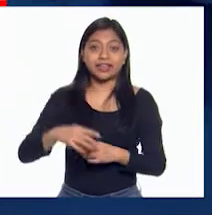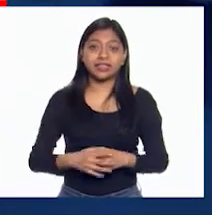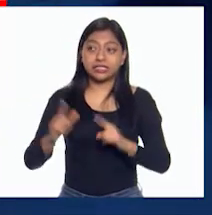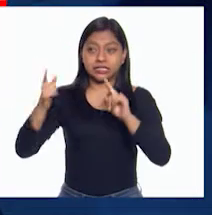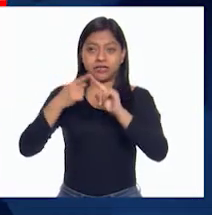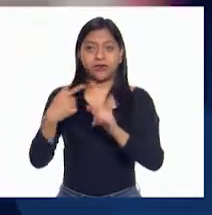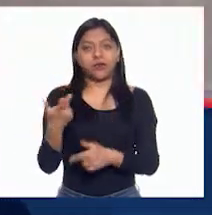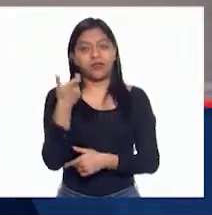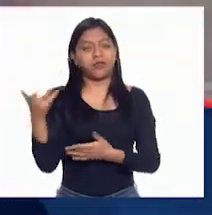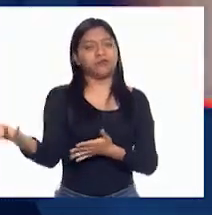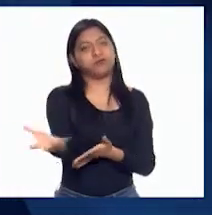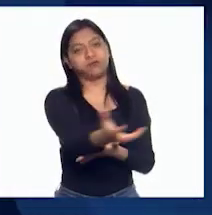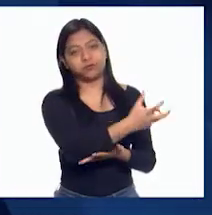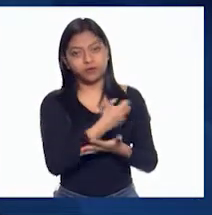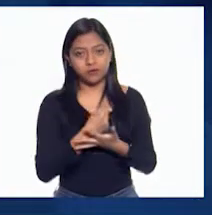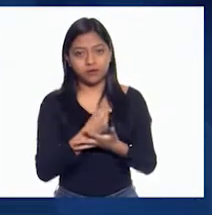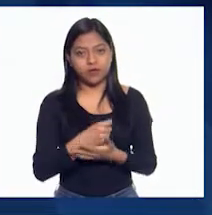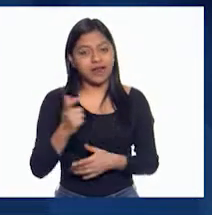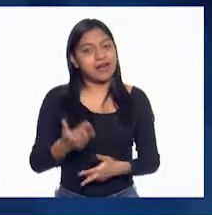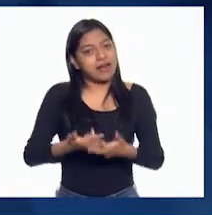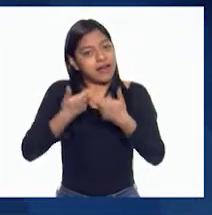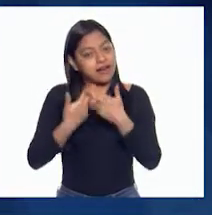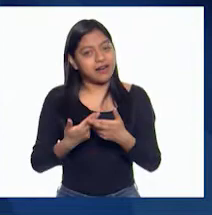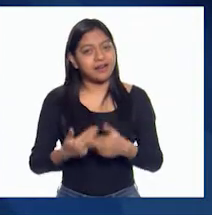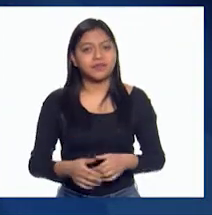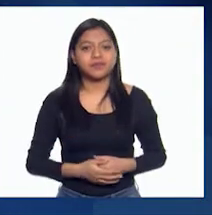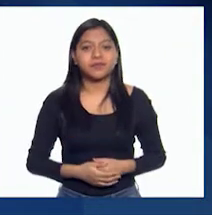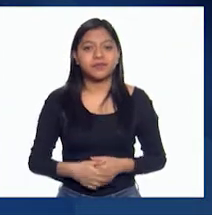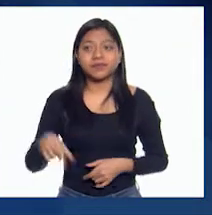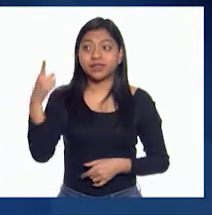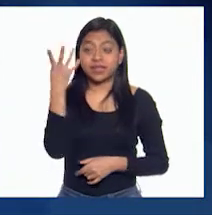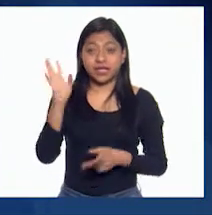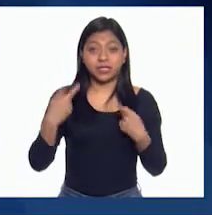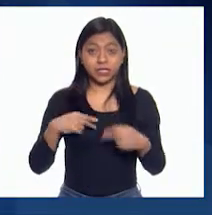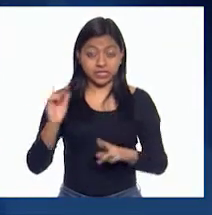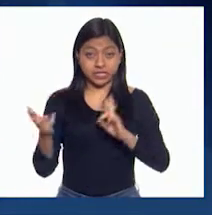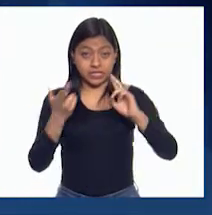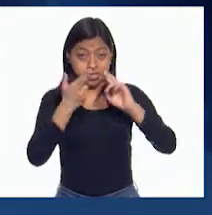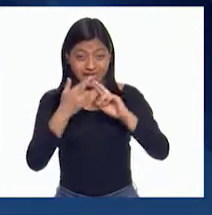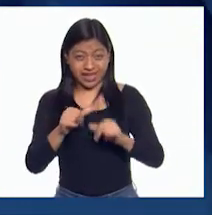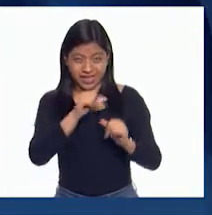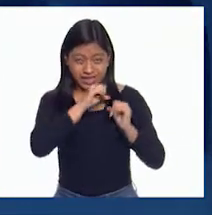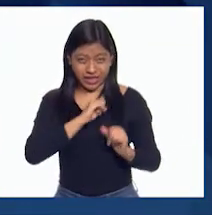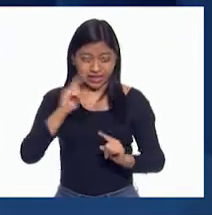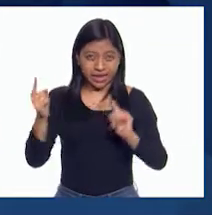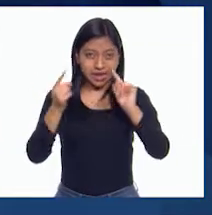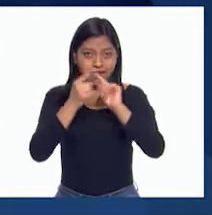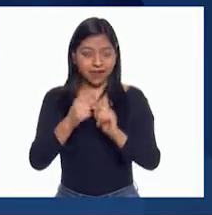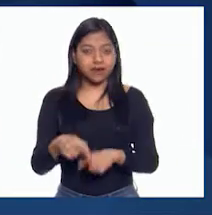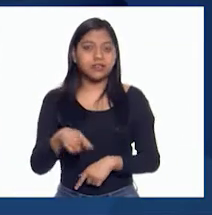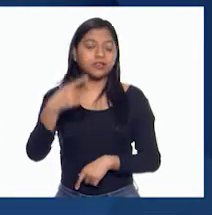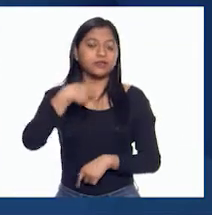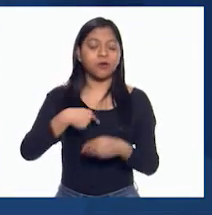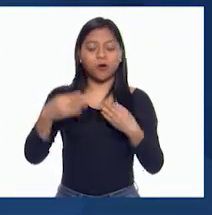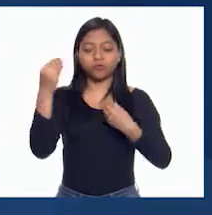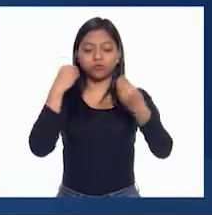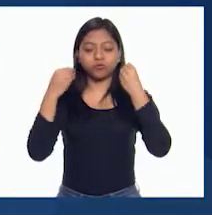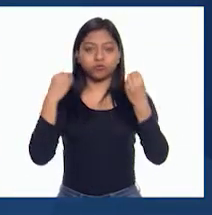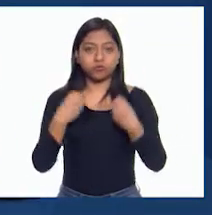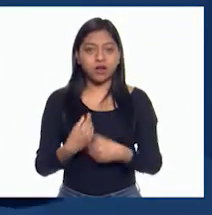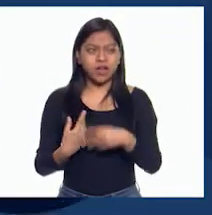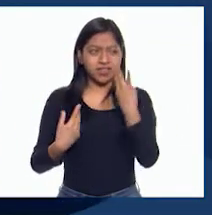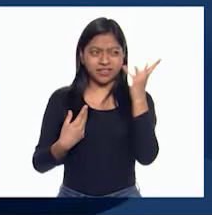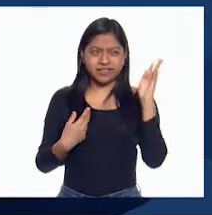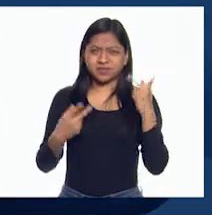de la iglesia. Los lujos que ostentaban estos miembros de la iglesia despertó, por supuesto, la indignación de